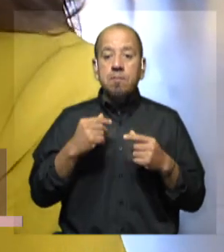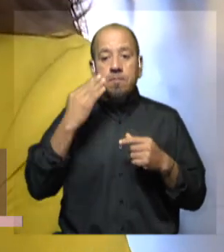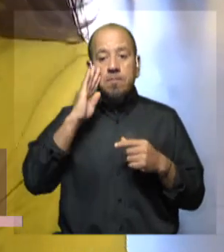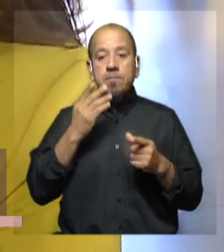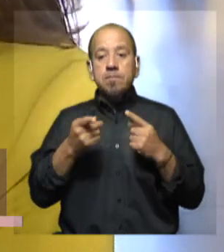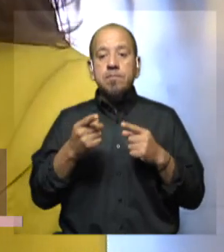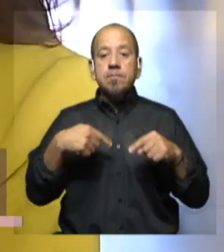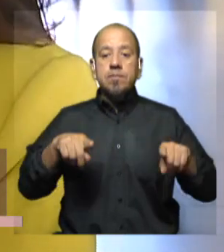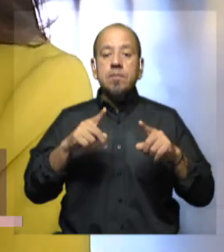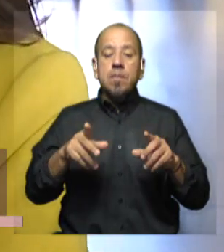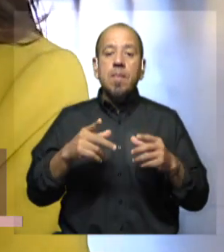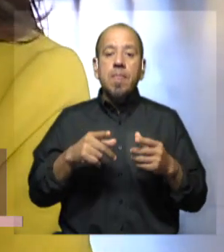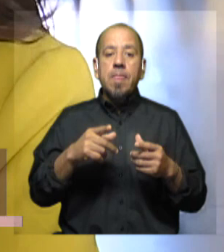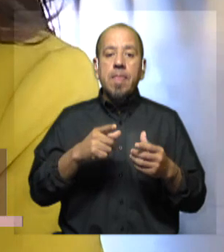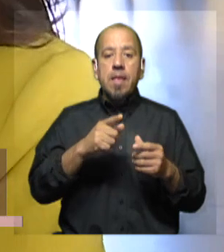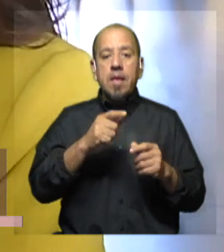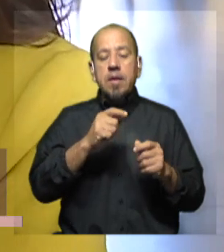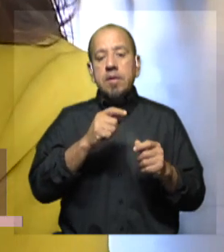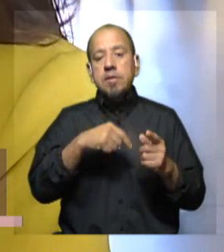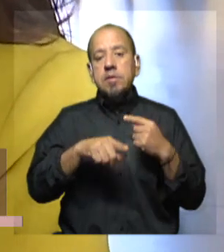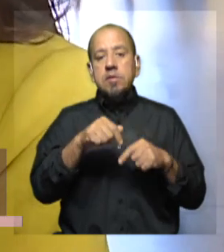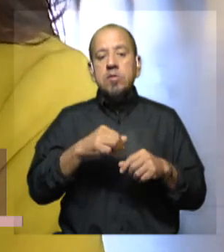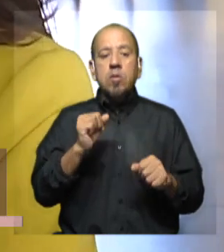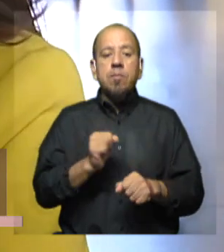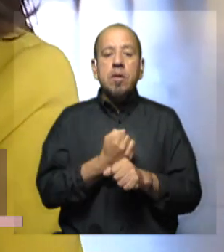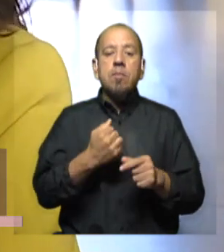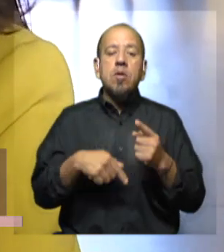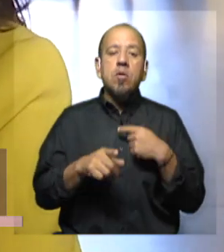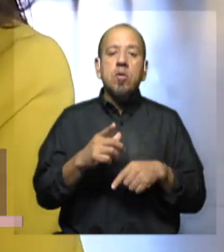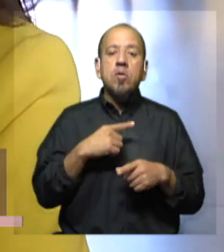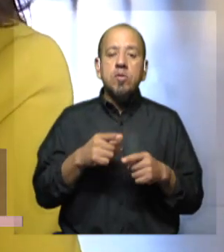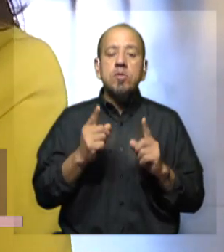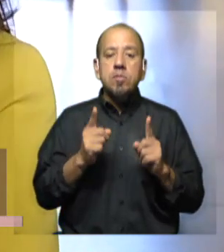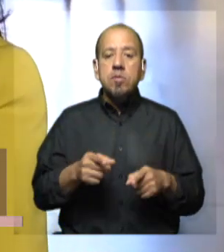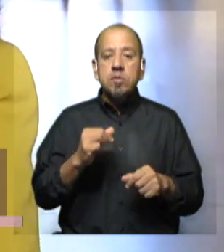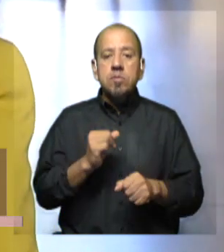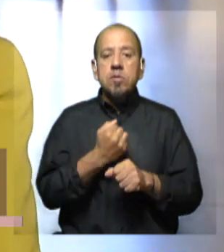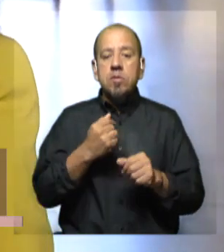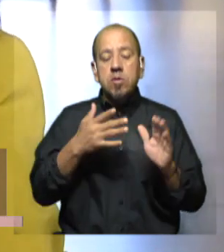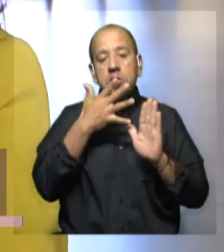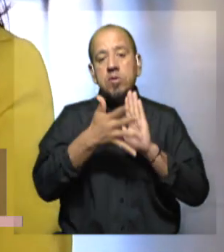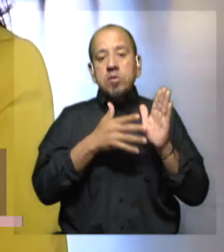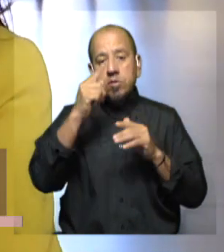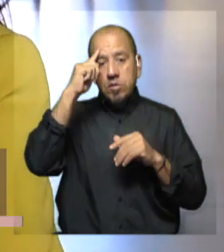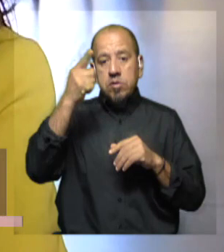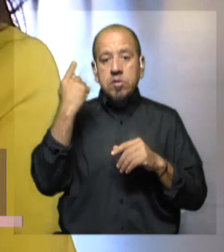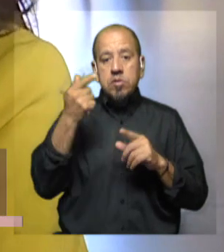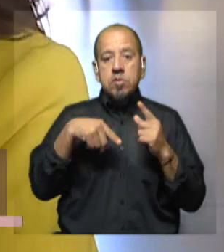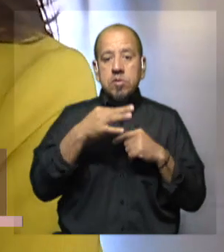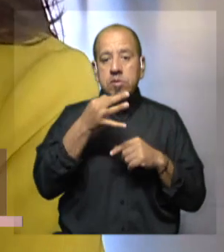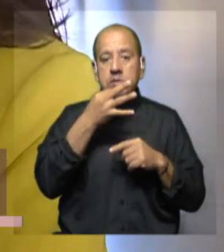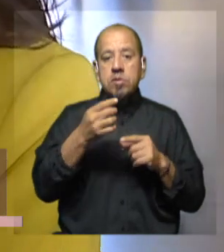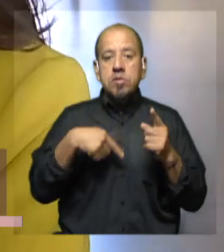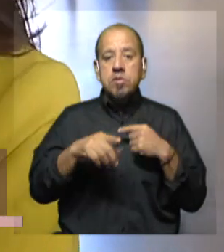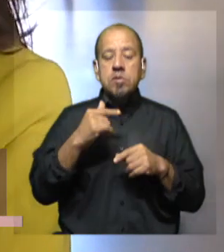la técnica del grabado. Ha recibido muchos premios en Uruguay y en el exterior, también fue premio nacional en lo que se llamaba antes el Salón Nacional